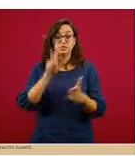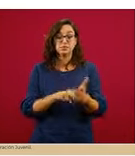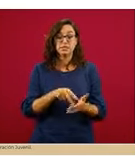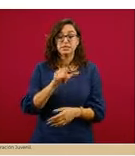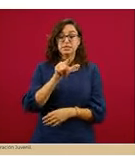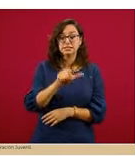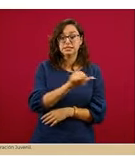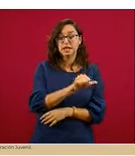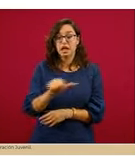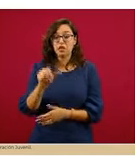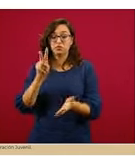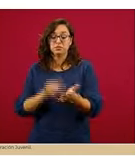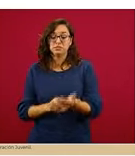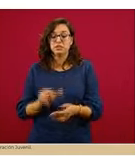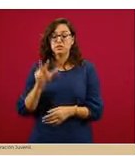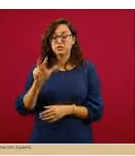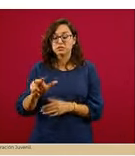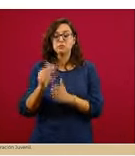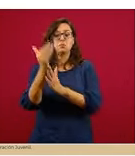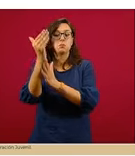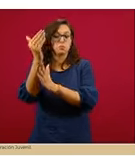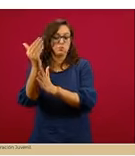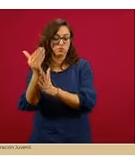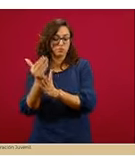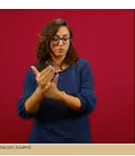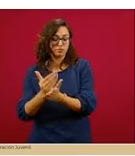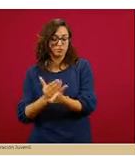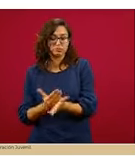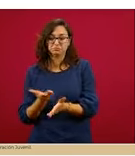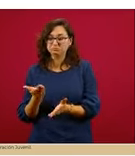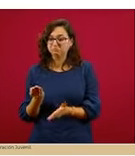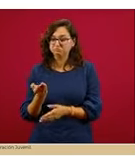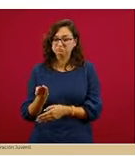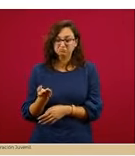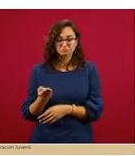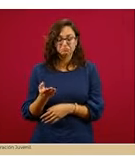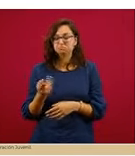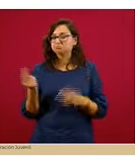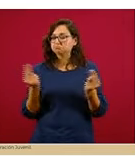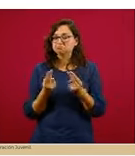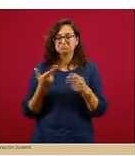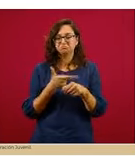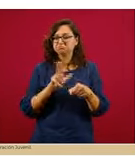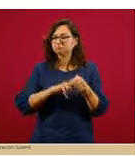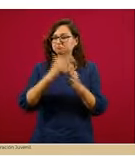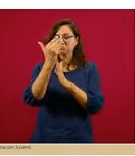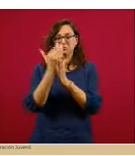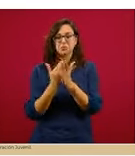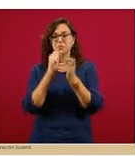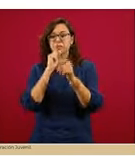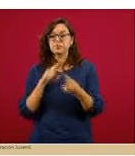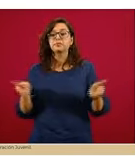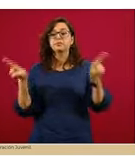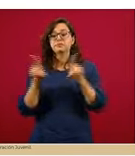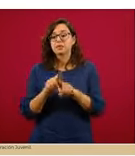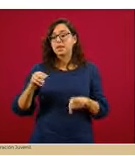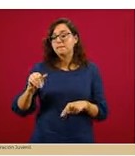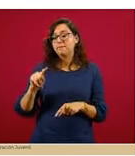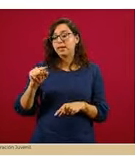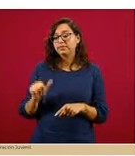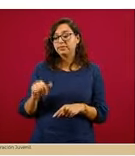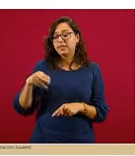2018, vemos un decremento de la demanda de tratamiento por cannabis y vemos un incremento de la demanda de tratamiento por